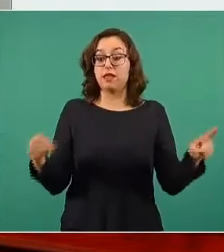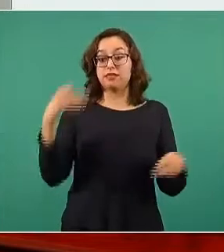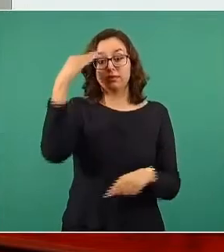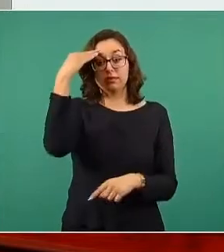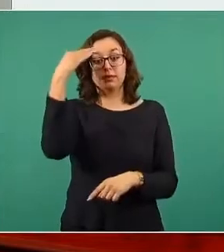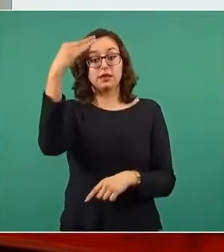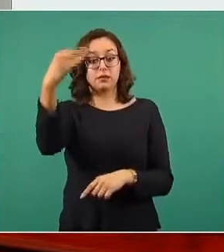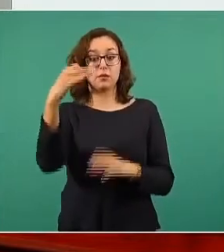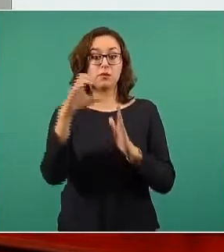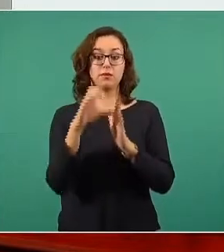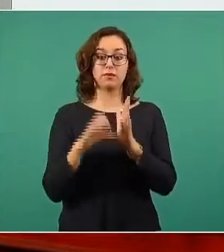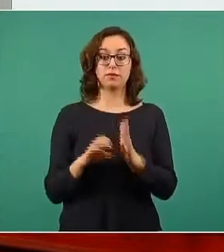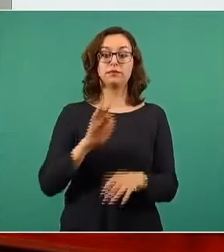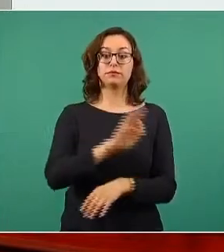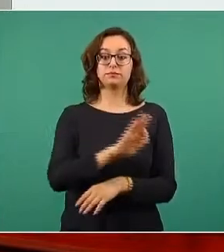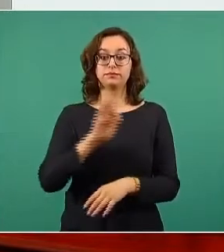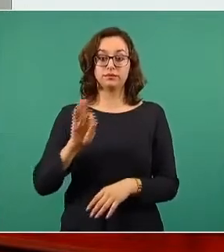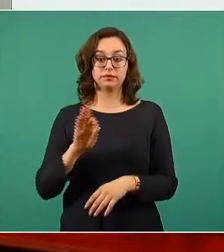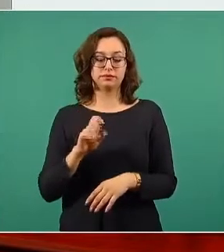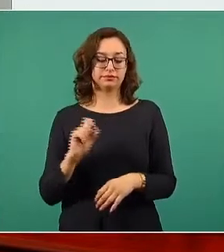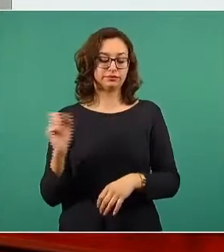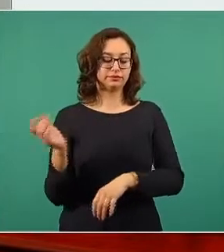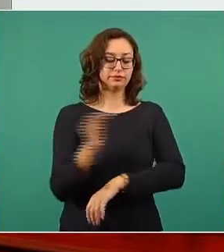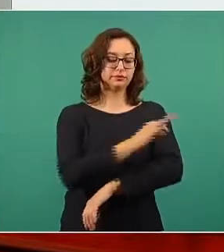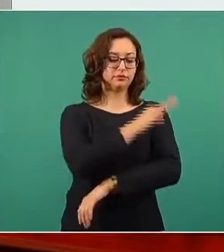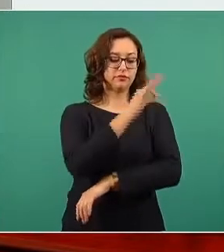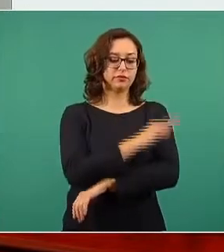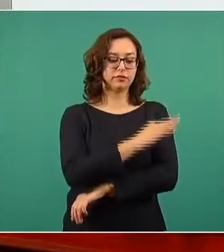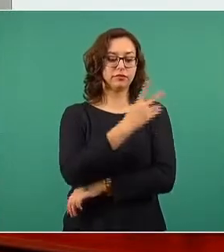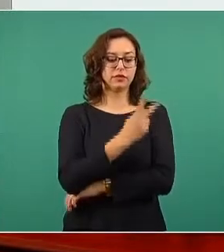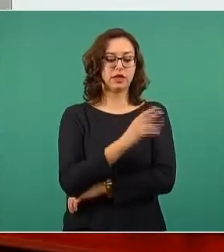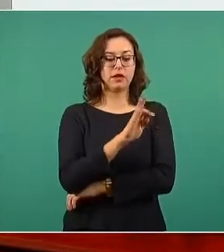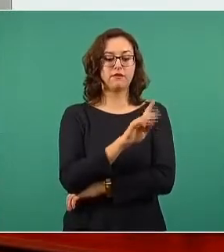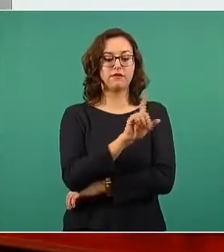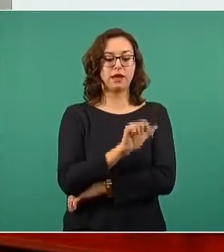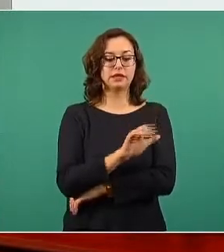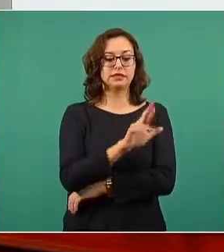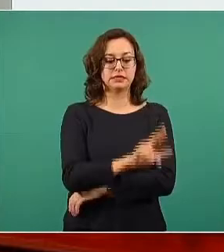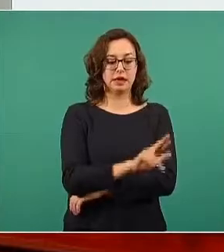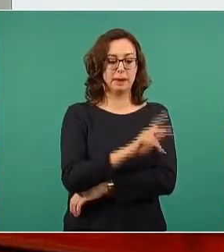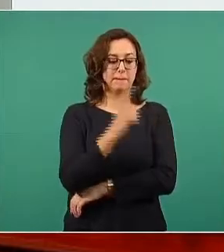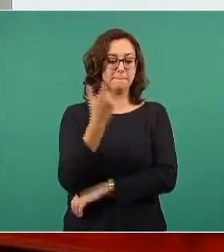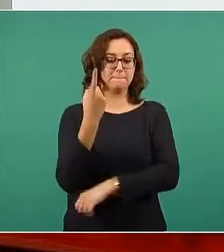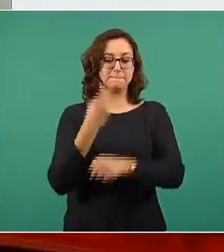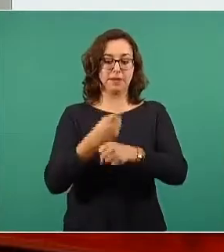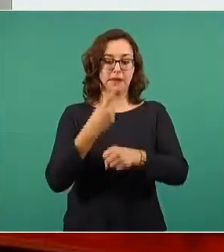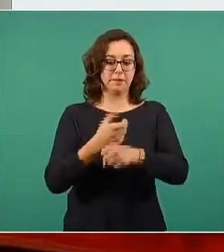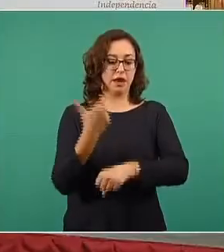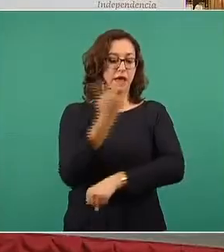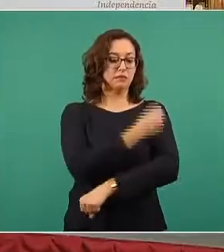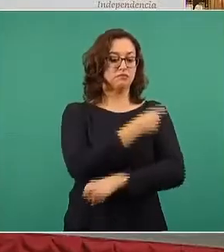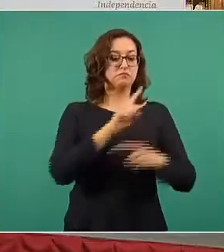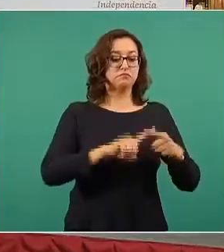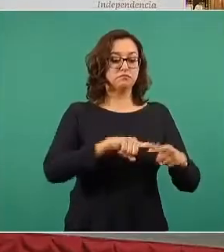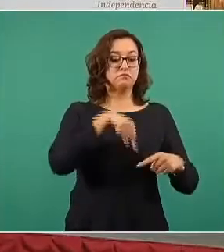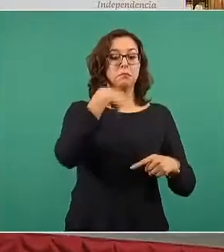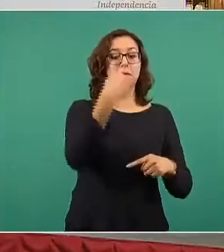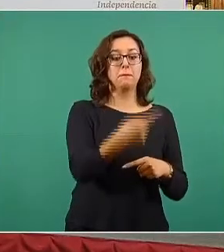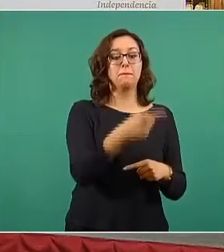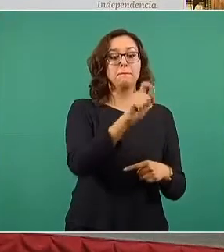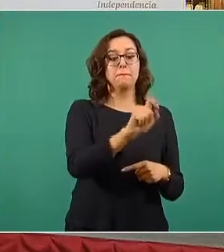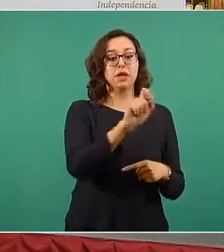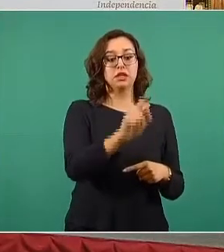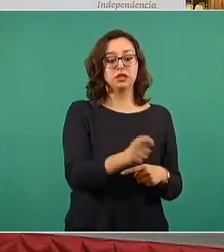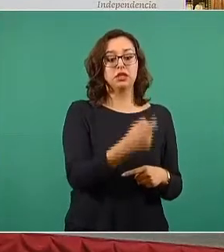de calendarios. La vacuna Pfizer se puede poner entre 21 días después de la primera dosis y